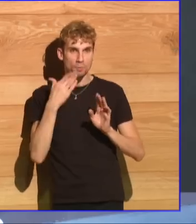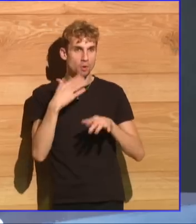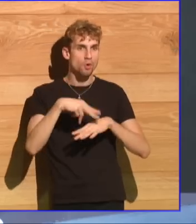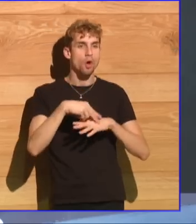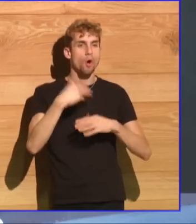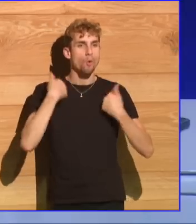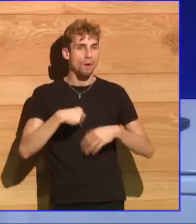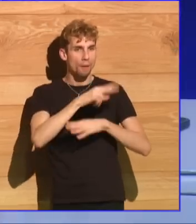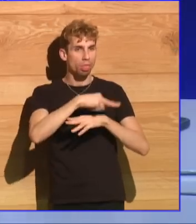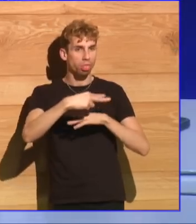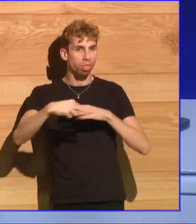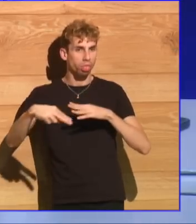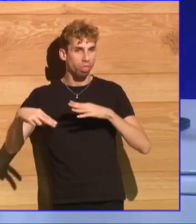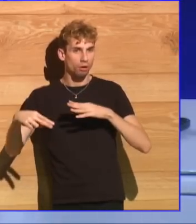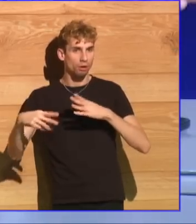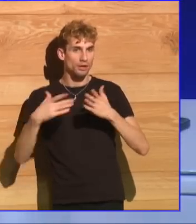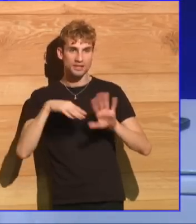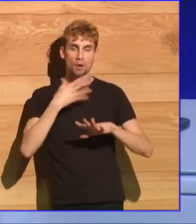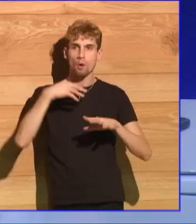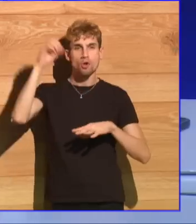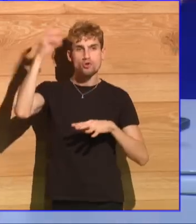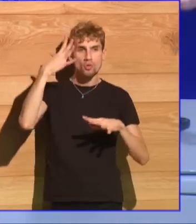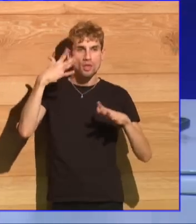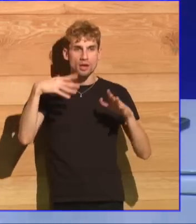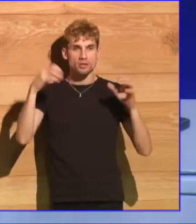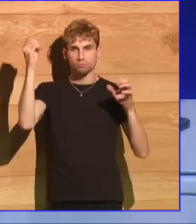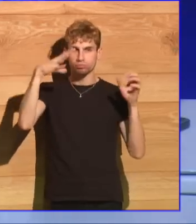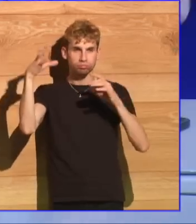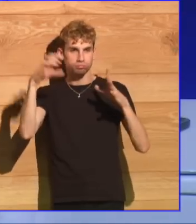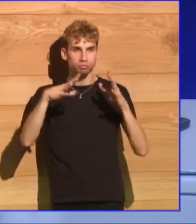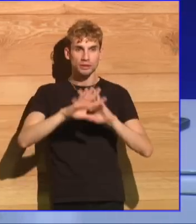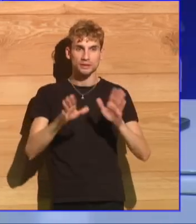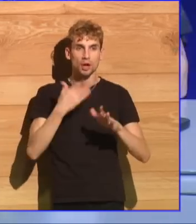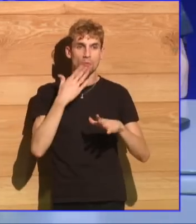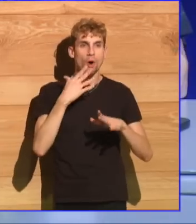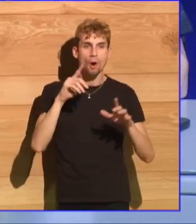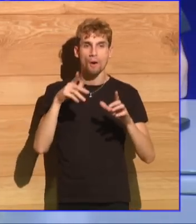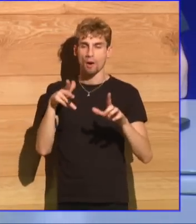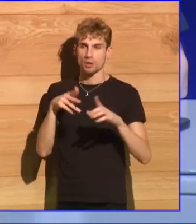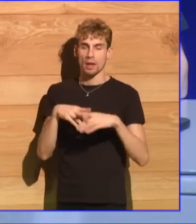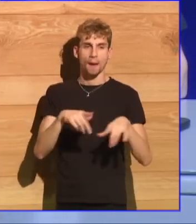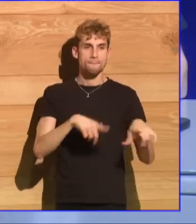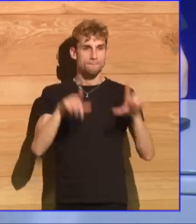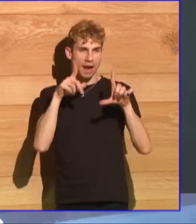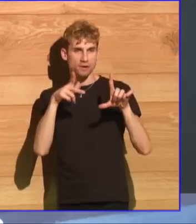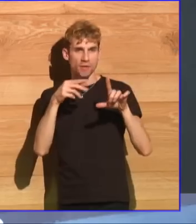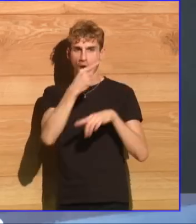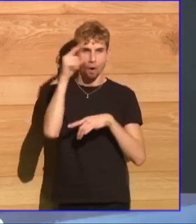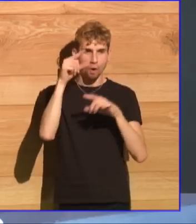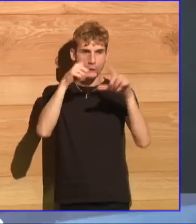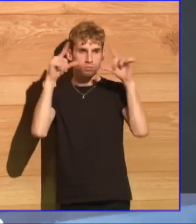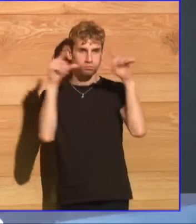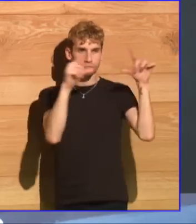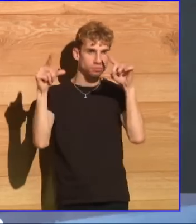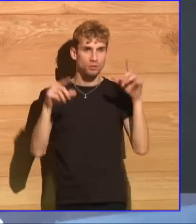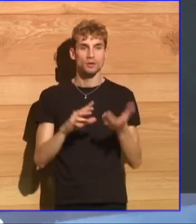vemos cómo sube Un por juego de encima una jaula. luces, pero hay algo casi surrealista. Primerísimos en lo que- planos todo el tiempo, de Eso es. ojos. Sí, sí. Es bastante oscuro ese inicio, aunque es